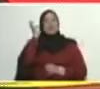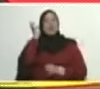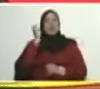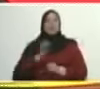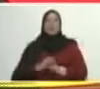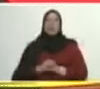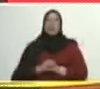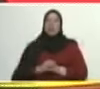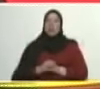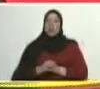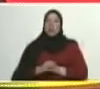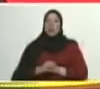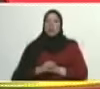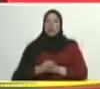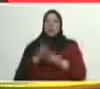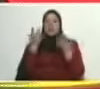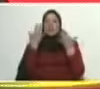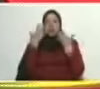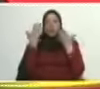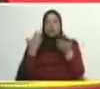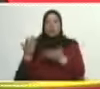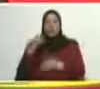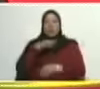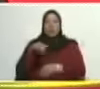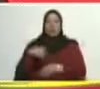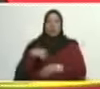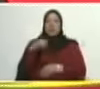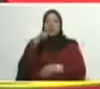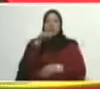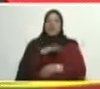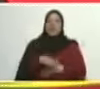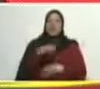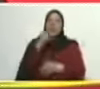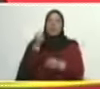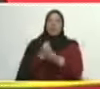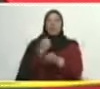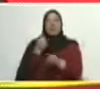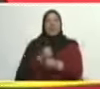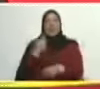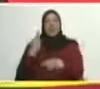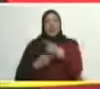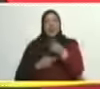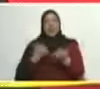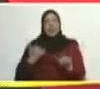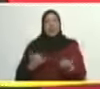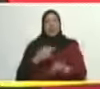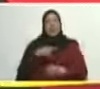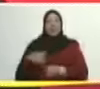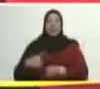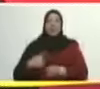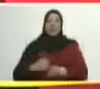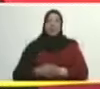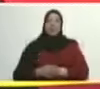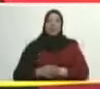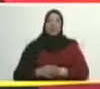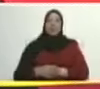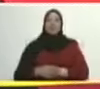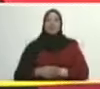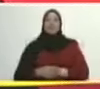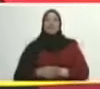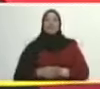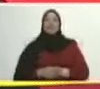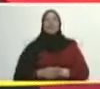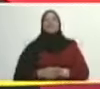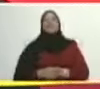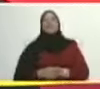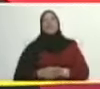Esta condena no es contra ellos, sino contra cualquier acción que afecte la hermandad, confianza y unidad de nuestros pueblos